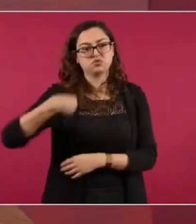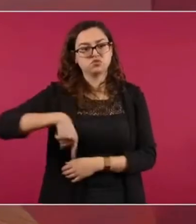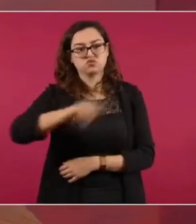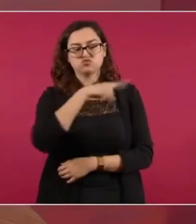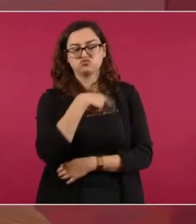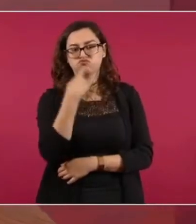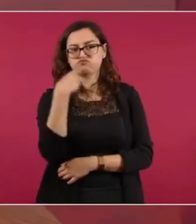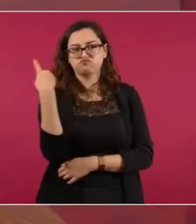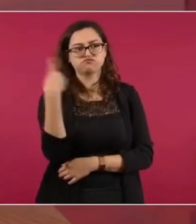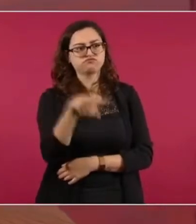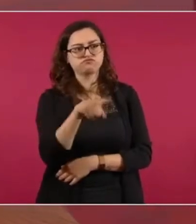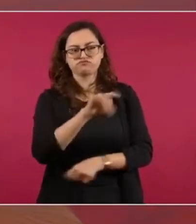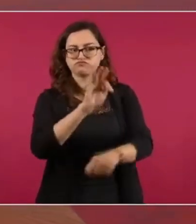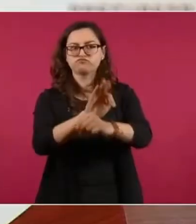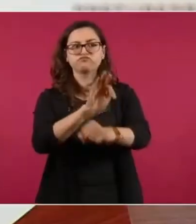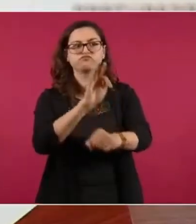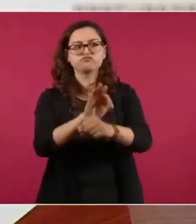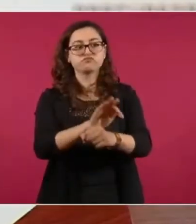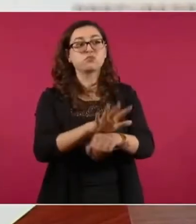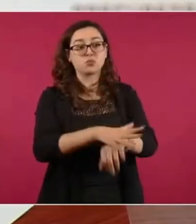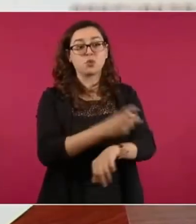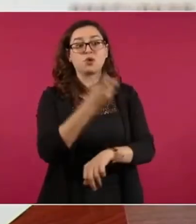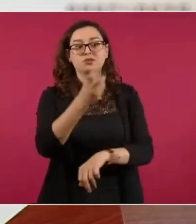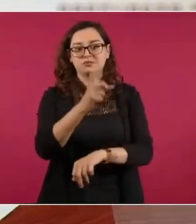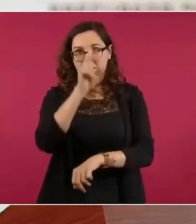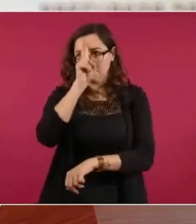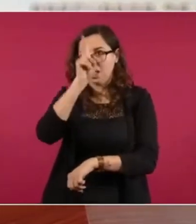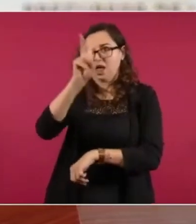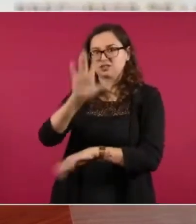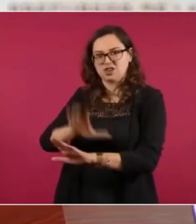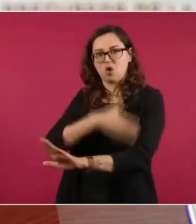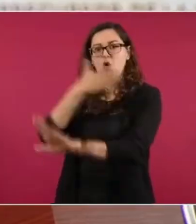y que íbamos nosotros